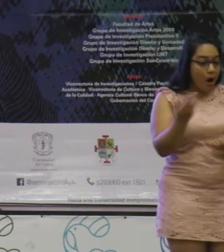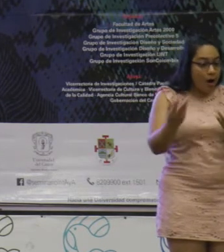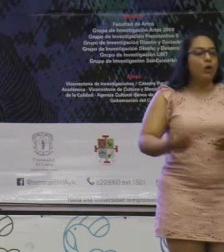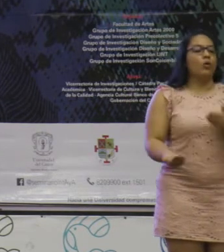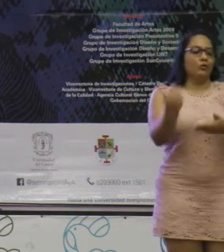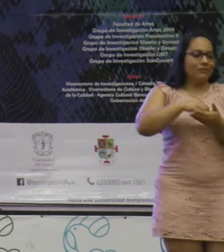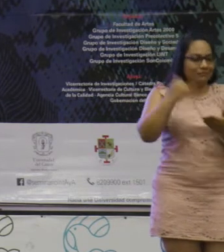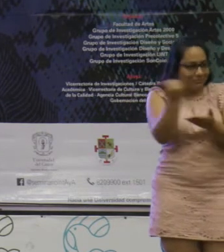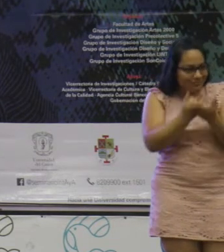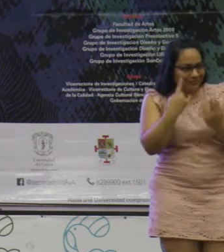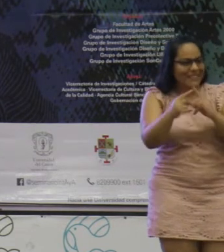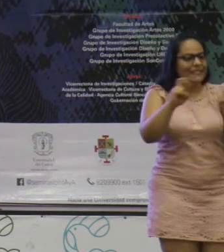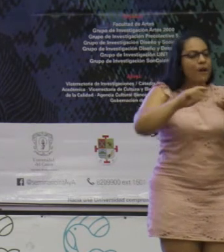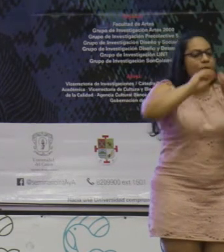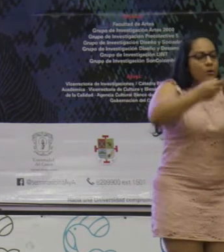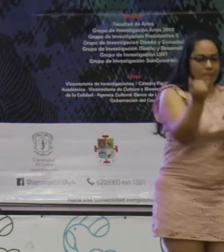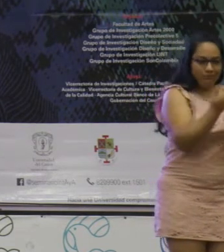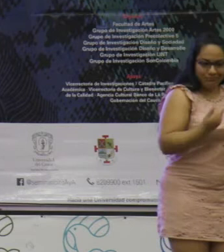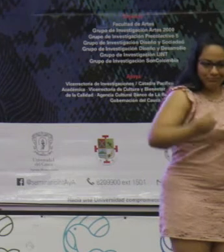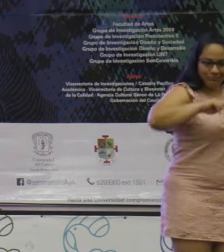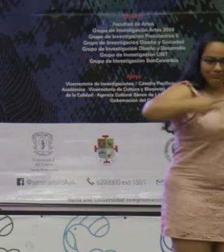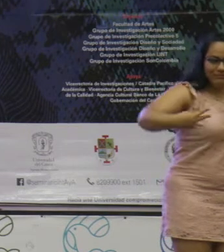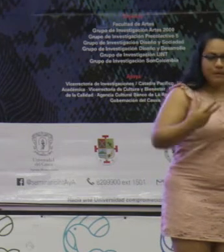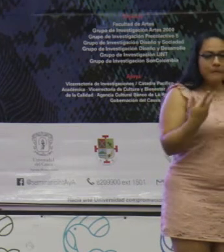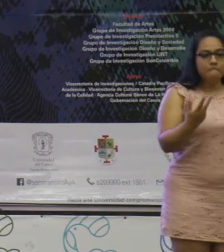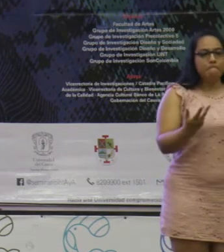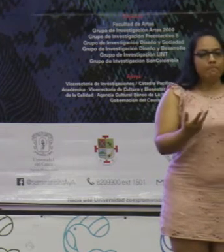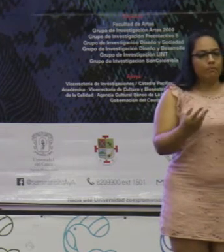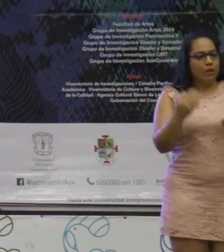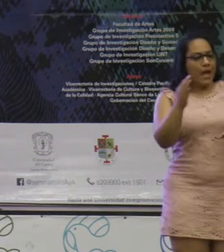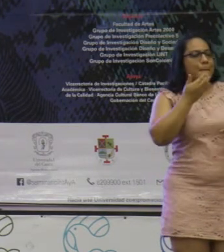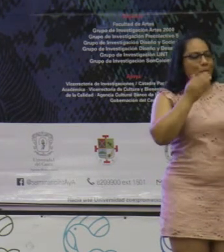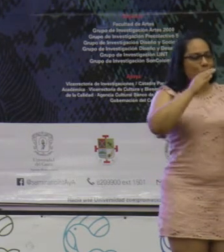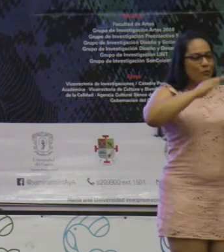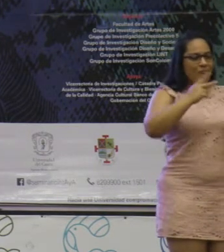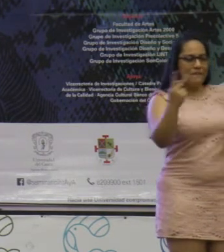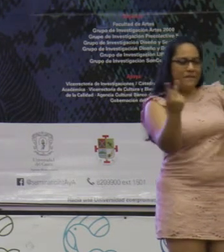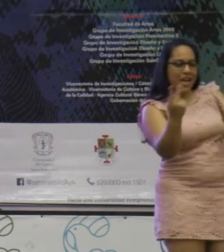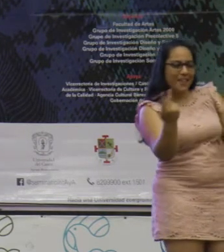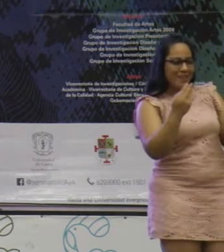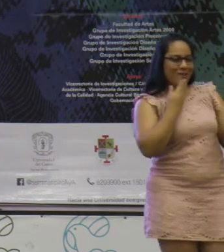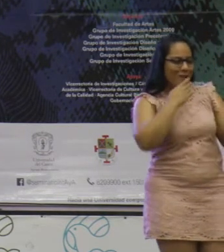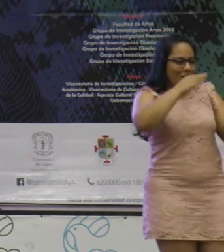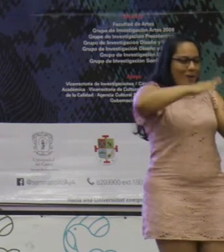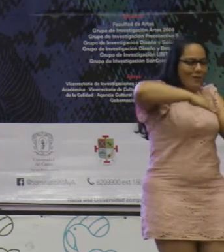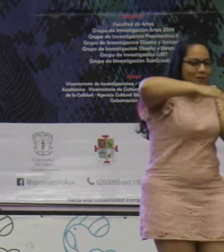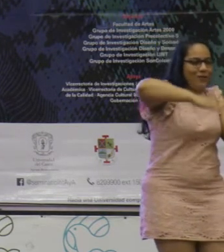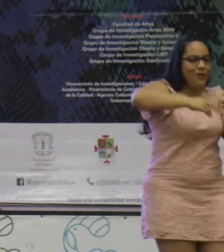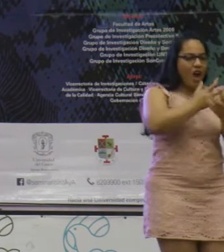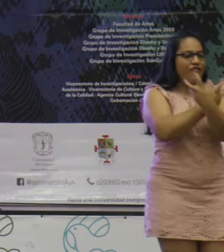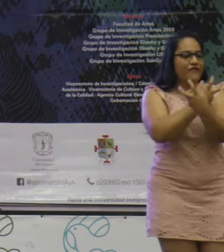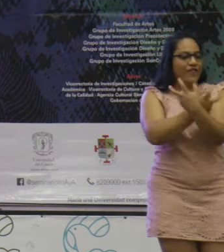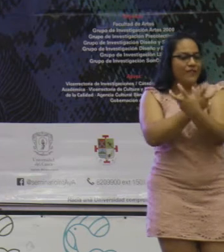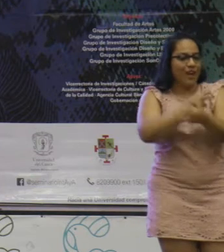lo interesante de hablar de las técnicas, que se utilizó para colorear con el verde de ciertas ilustraciones, el arsénico.